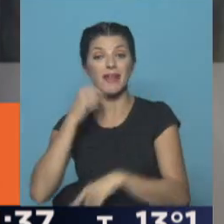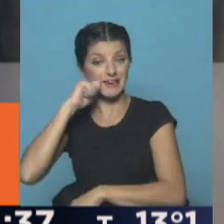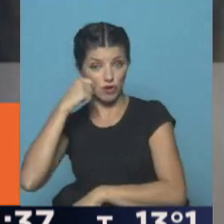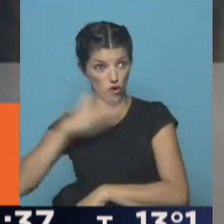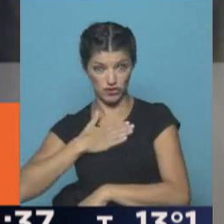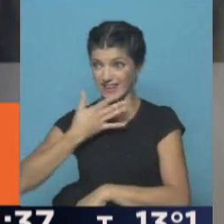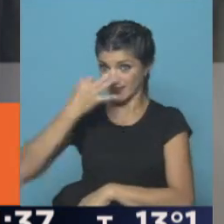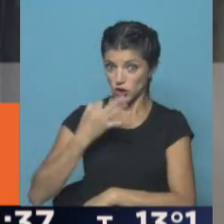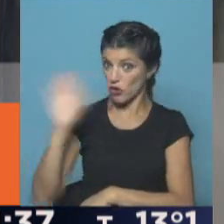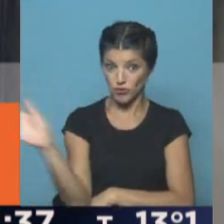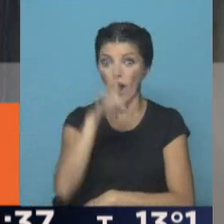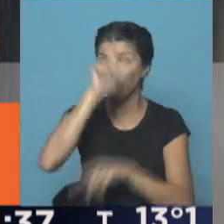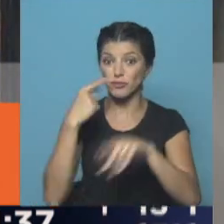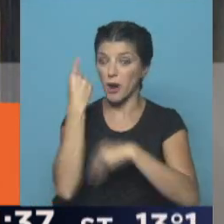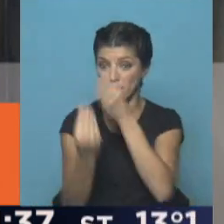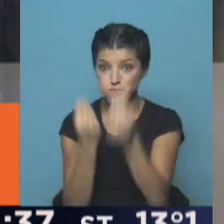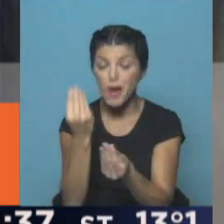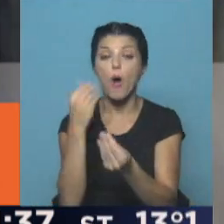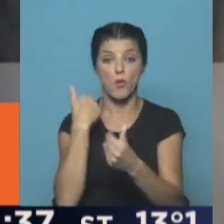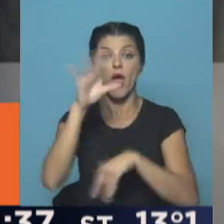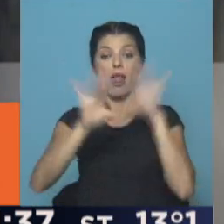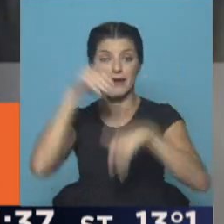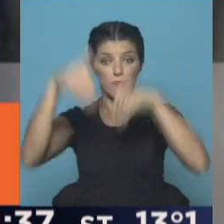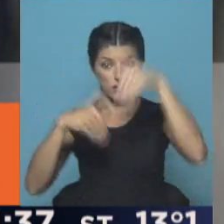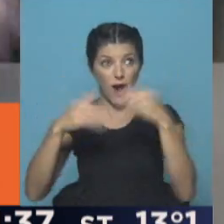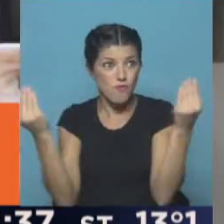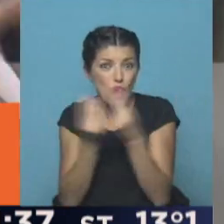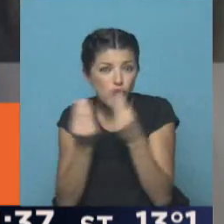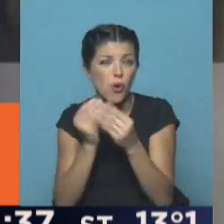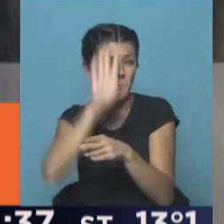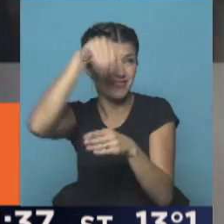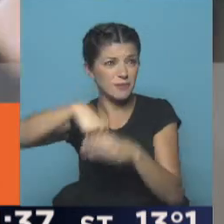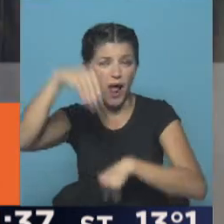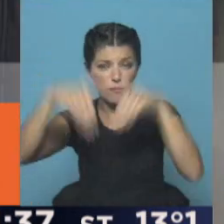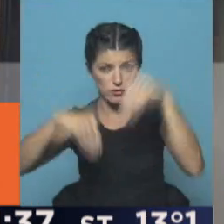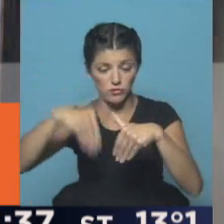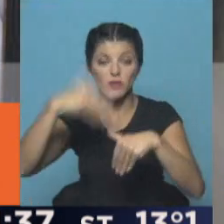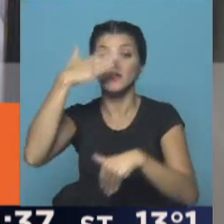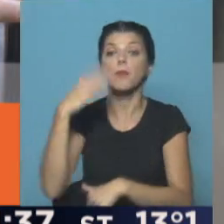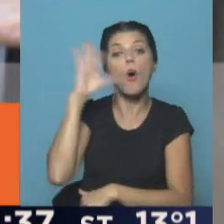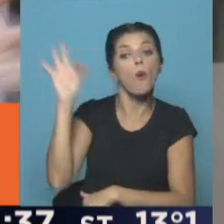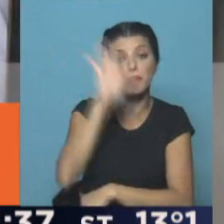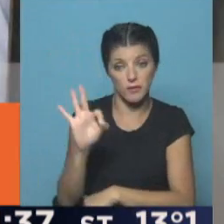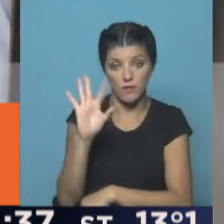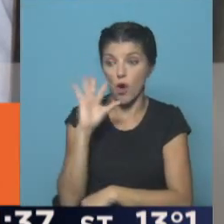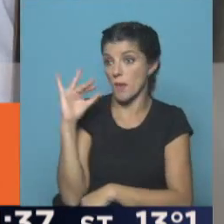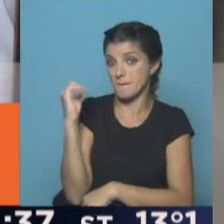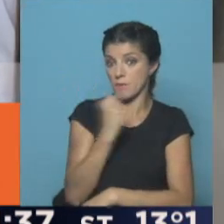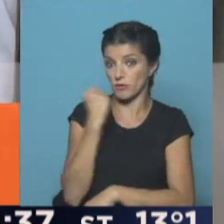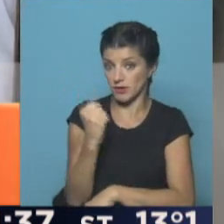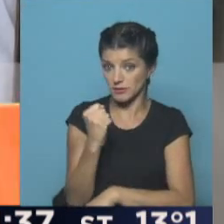nuestra, fue una votación de los vecinos, que primero participaron muchísimos y después dieron una opinión de forma contundente, porque que